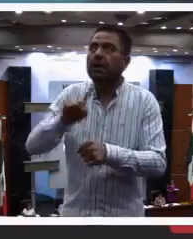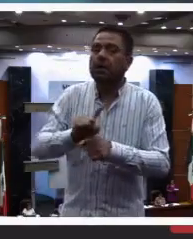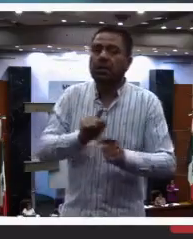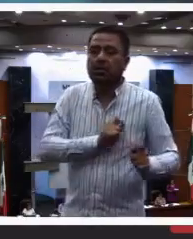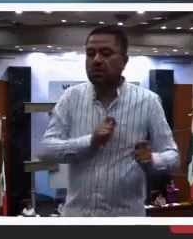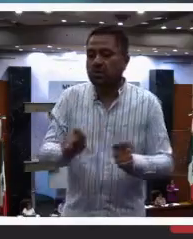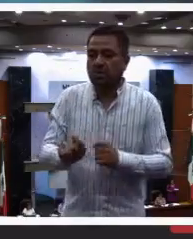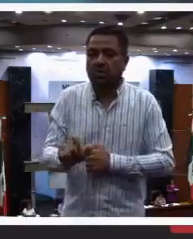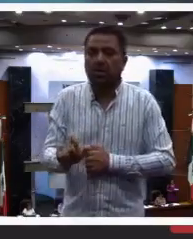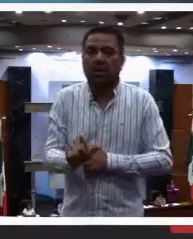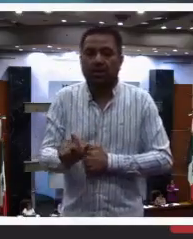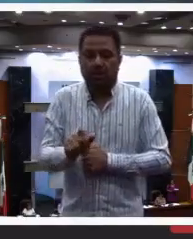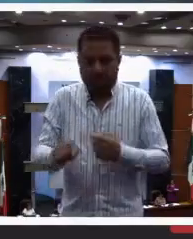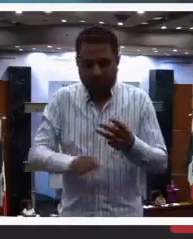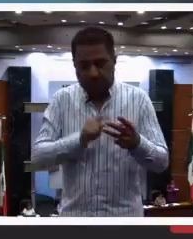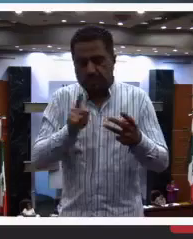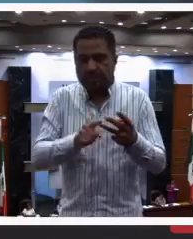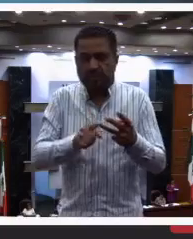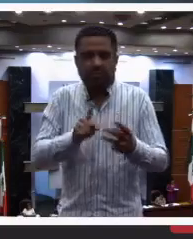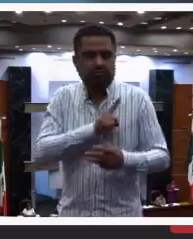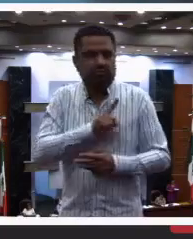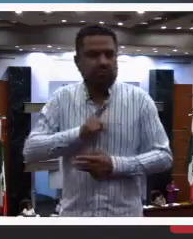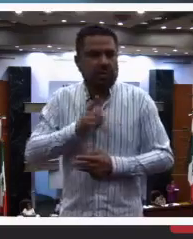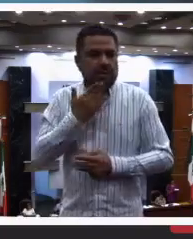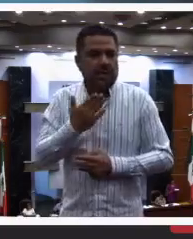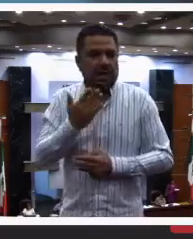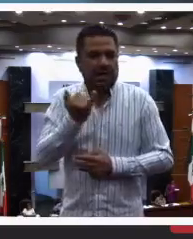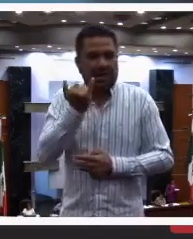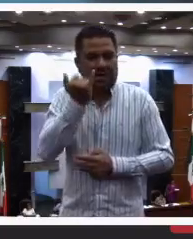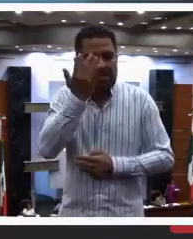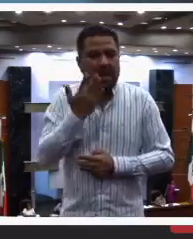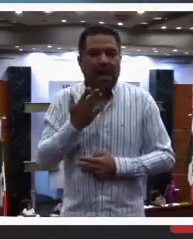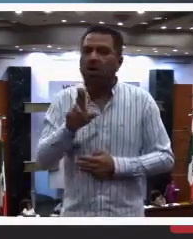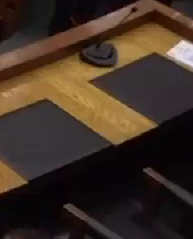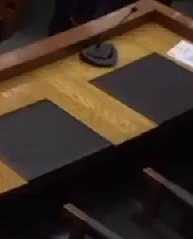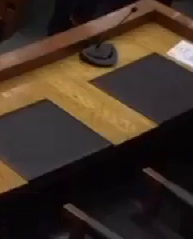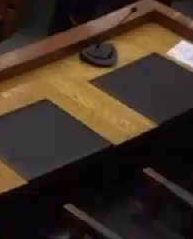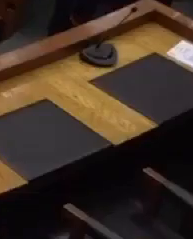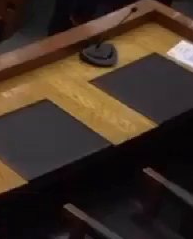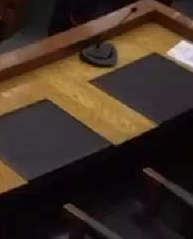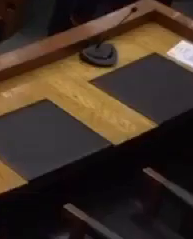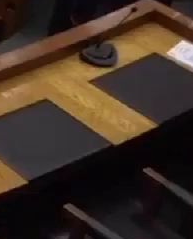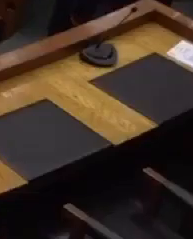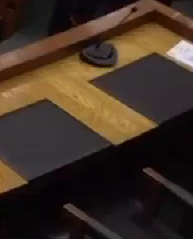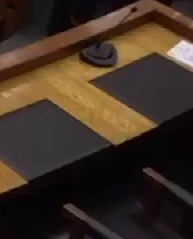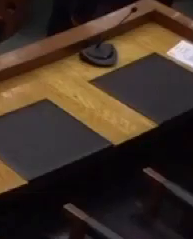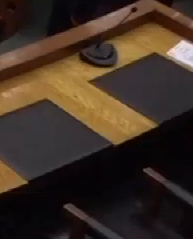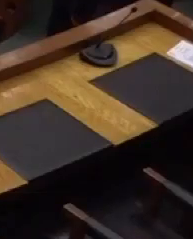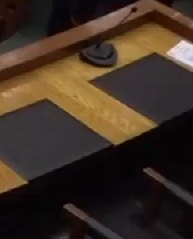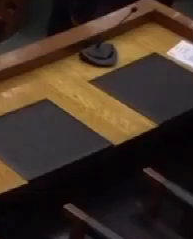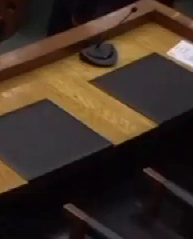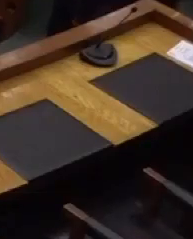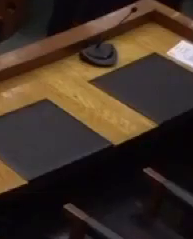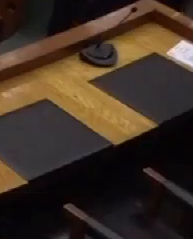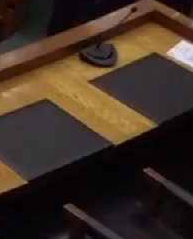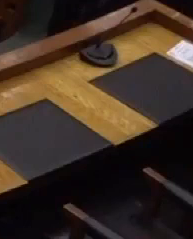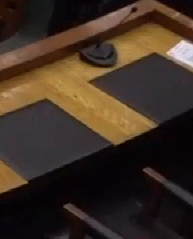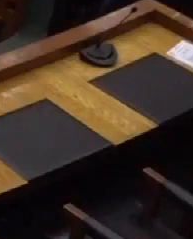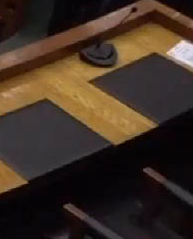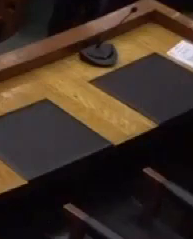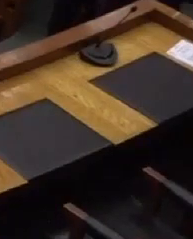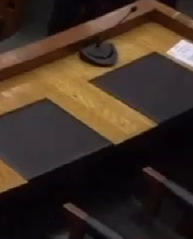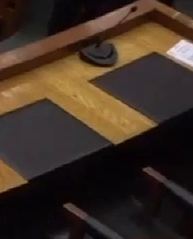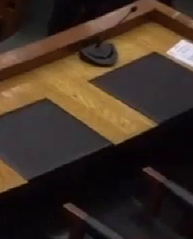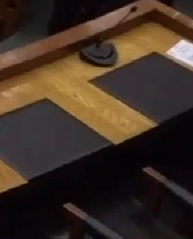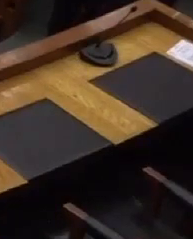organismo público Estatal o municipal 2 años antes de la designación tampoco ser dirigente de partidos políticos